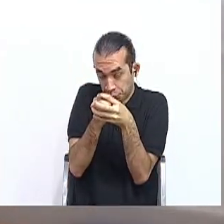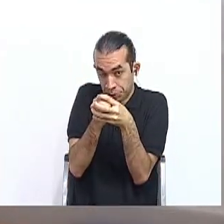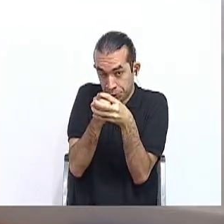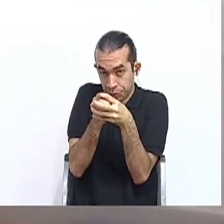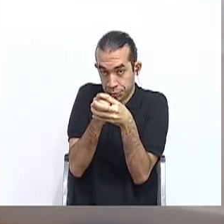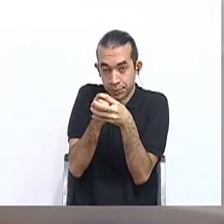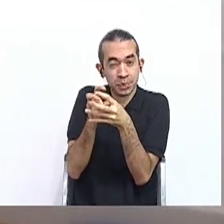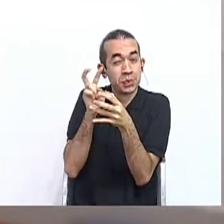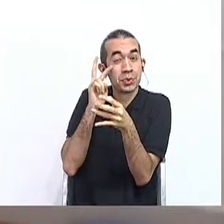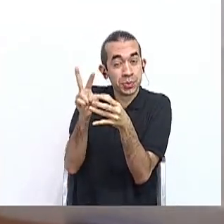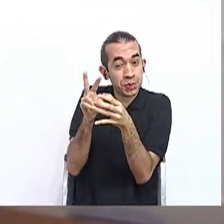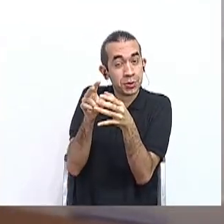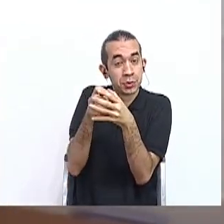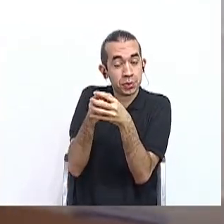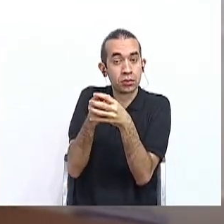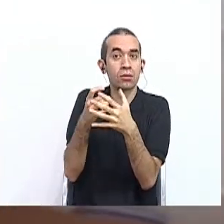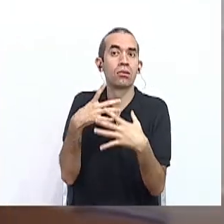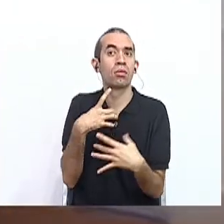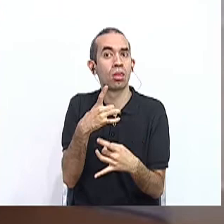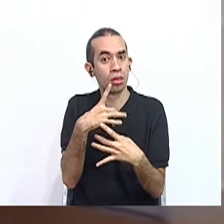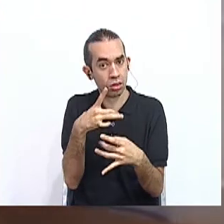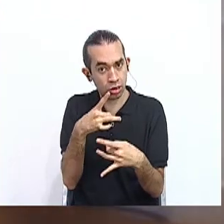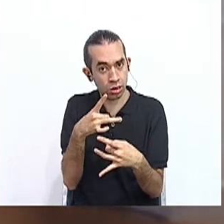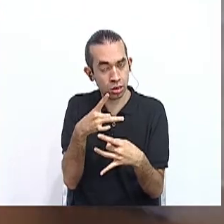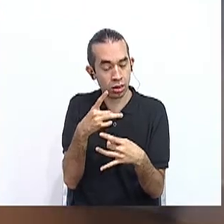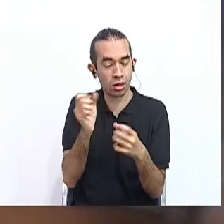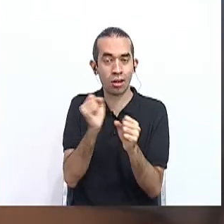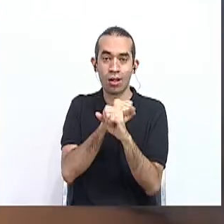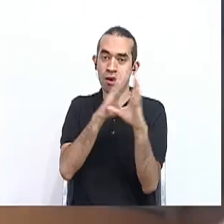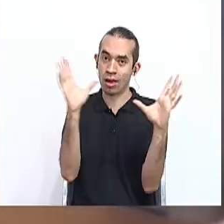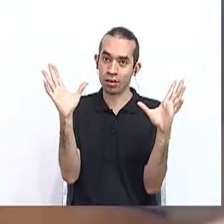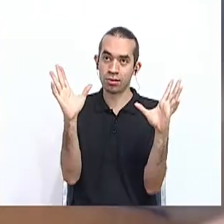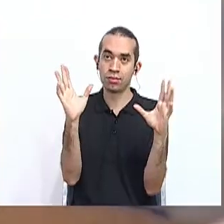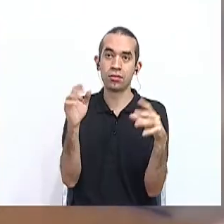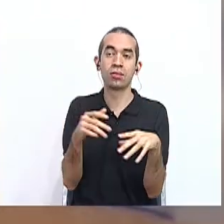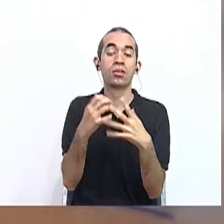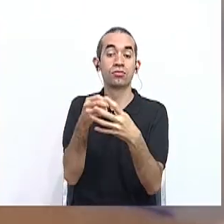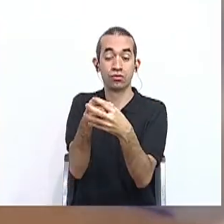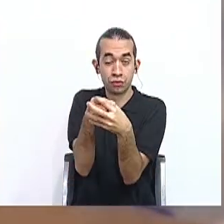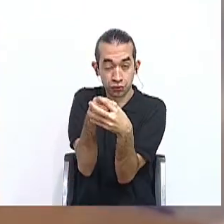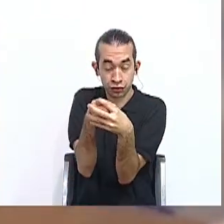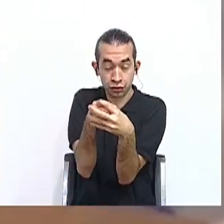malvavisco. Muy interesante, ¿verdad? Claro. Y luego vuelve a aumentar.